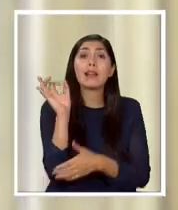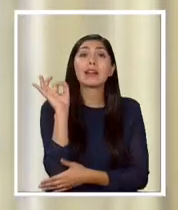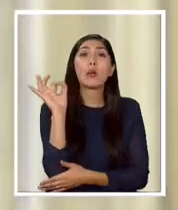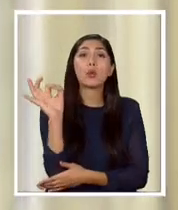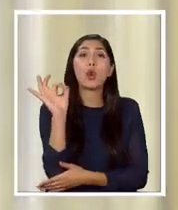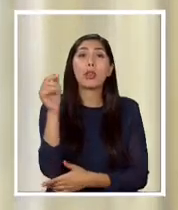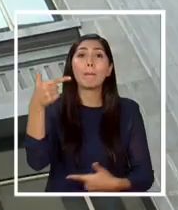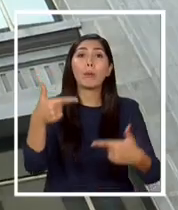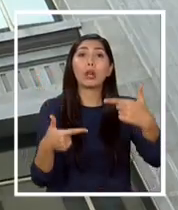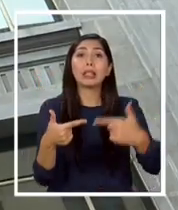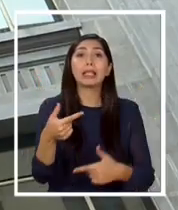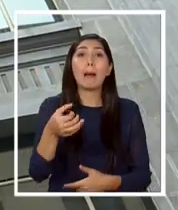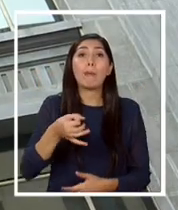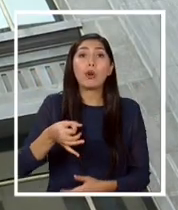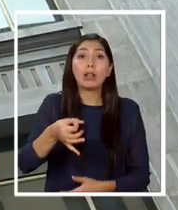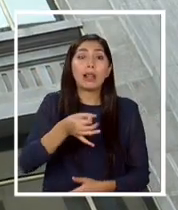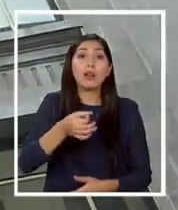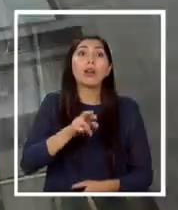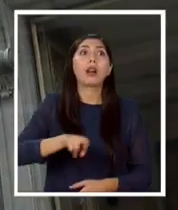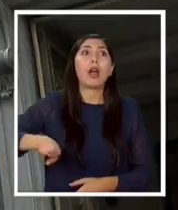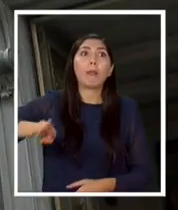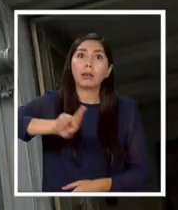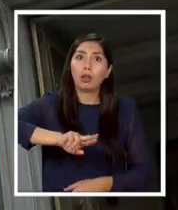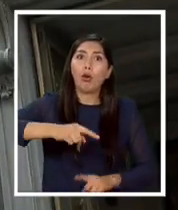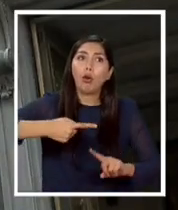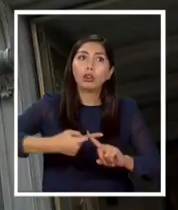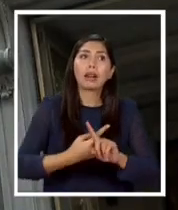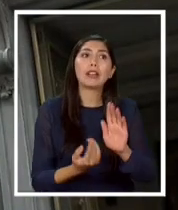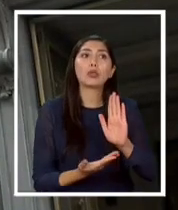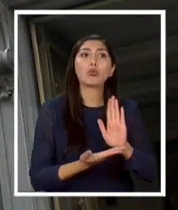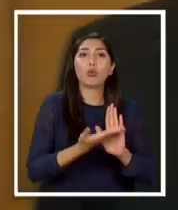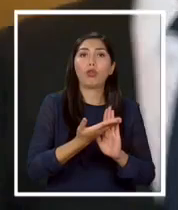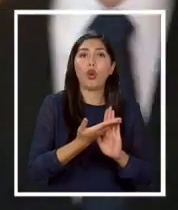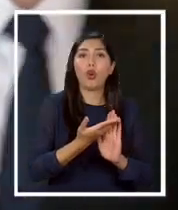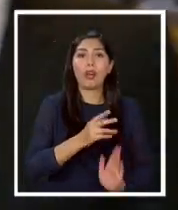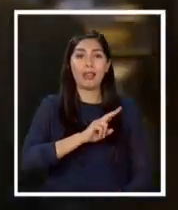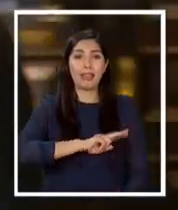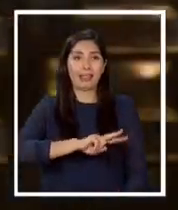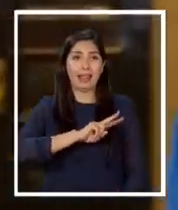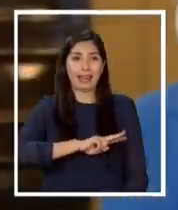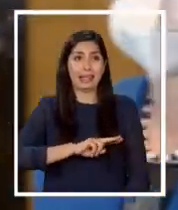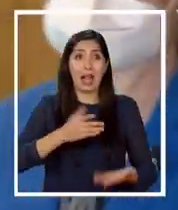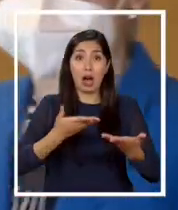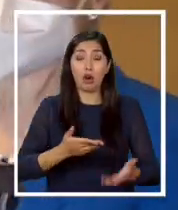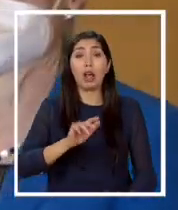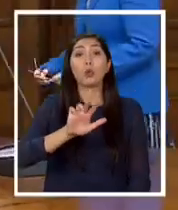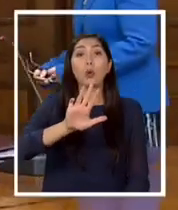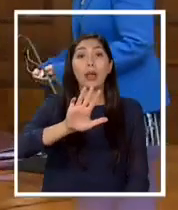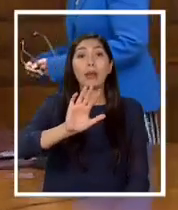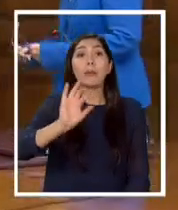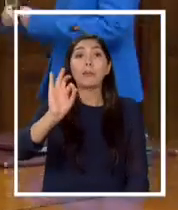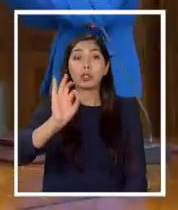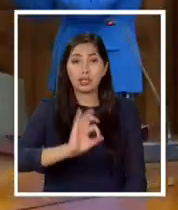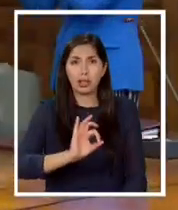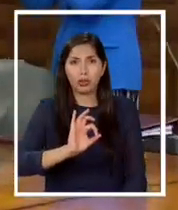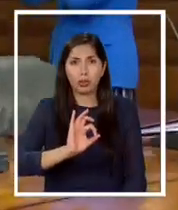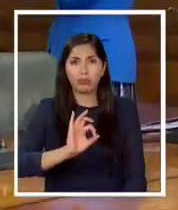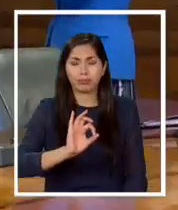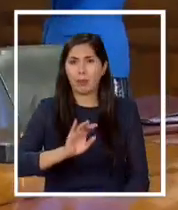monetaria repitió la dosis y nuevamente subió la tasa de interés, ahora hasta 9%, el nivel más alto